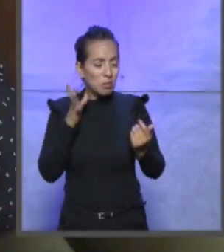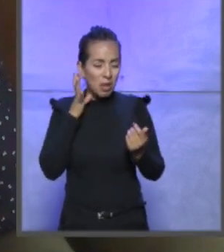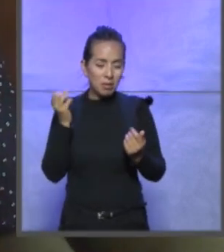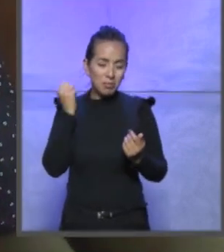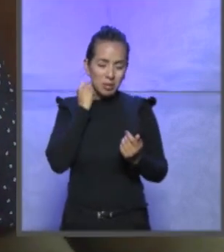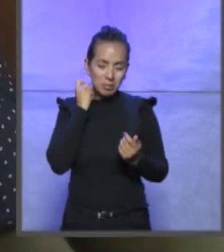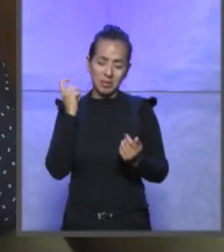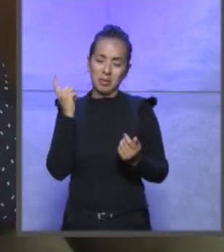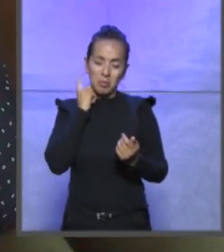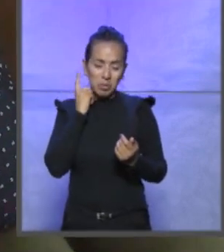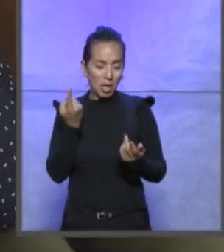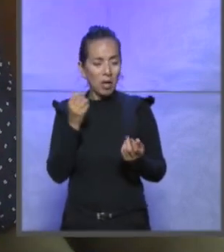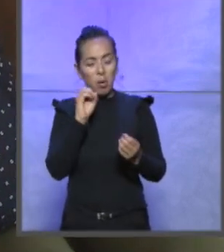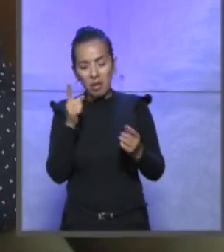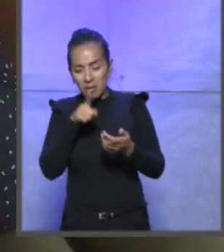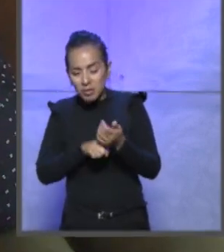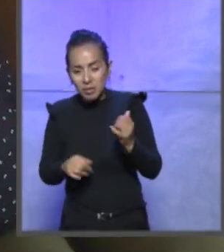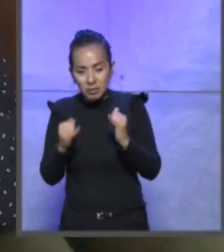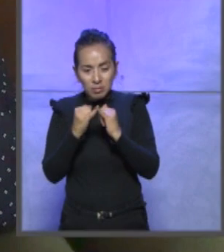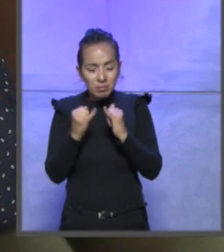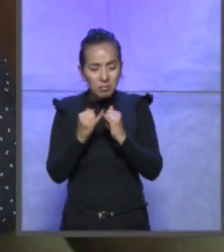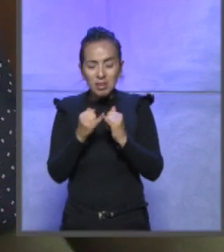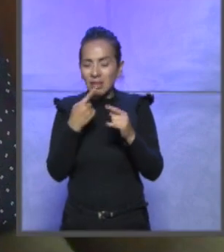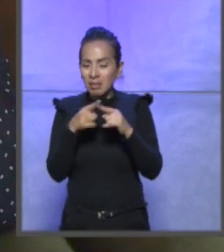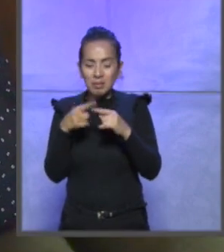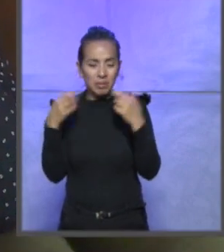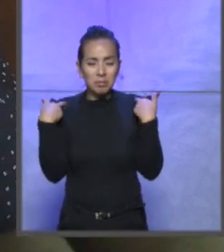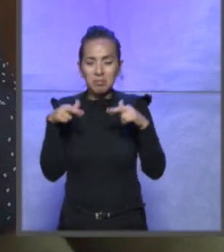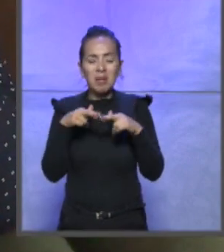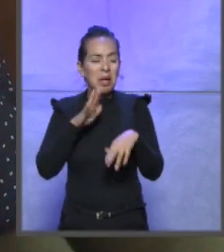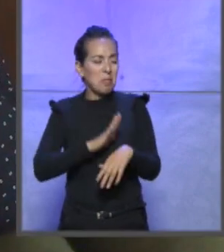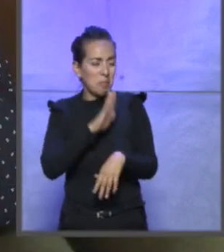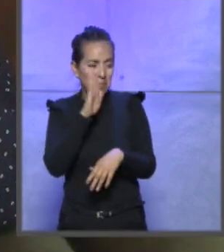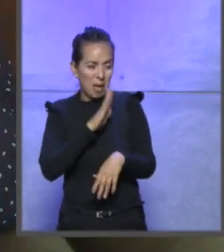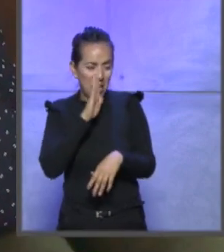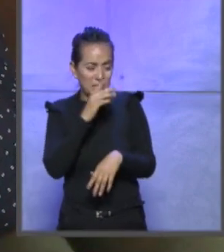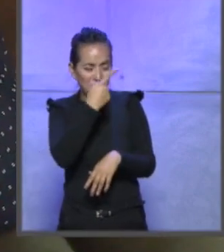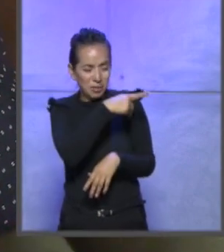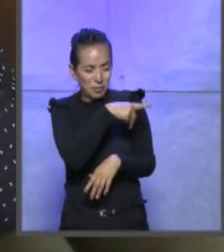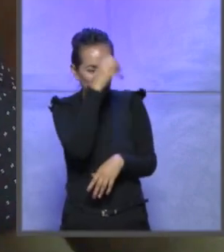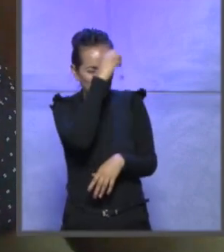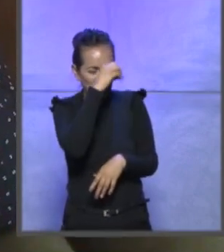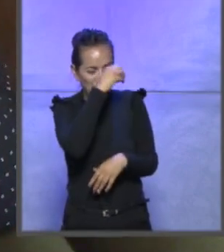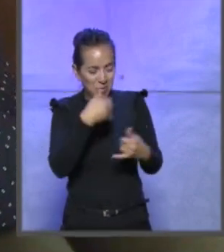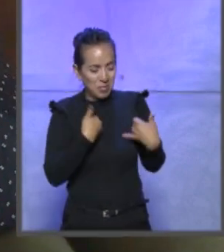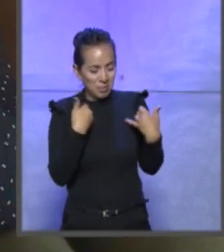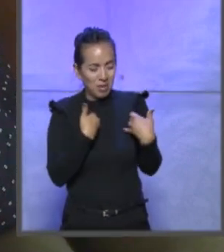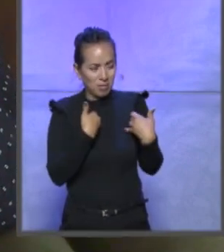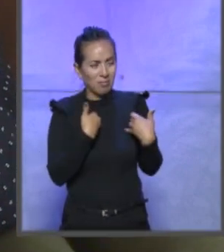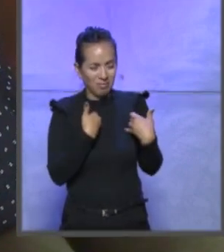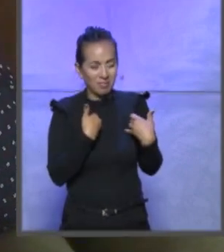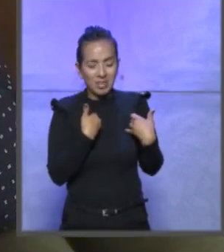de instituciones, dentro de diversa representación. Sería una simulación. Las verdaderas ideas,